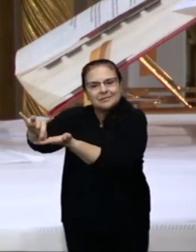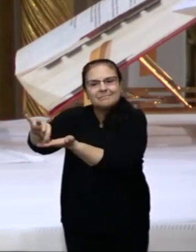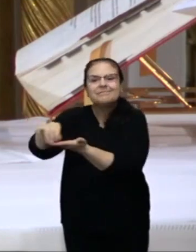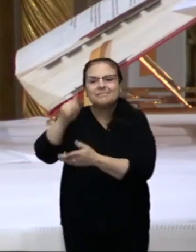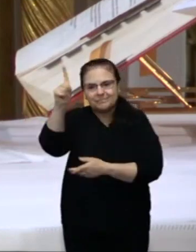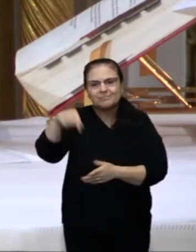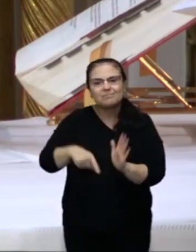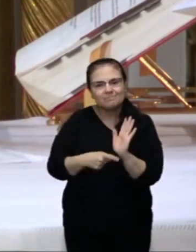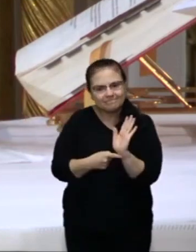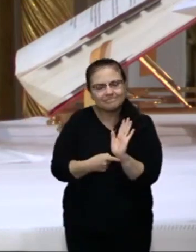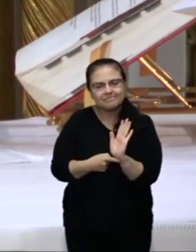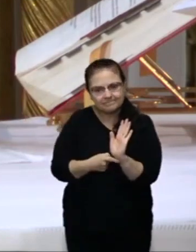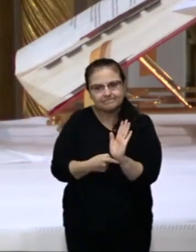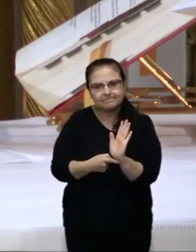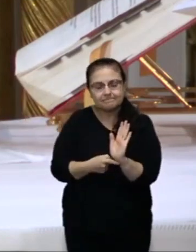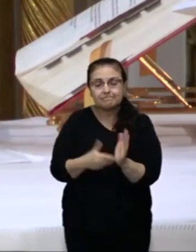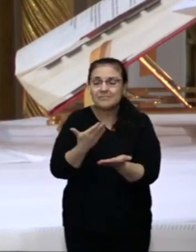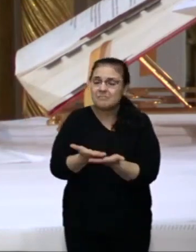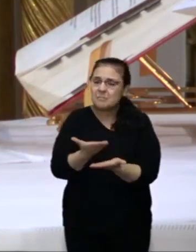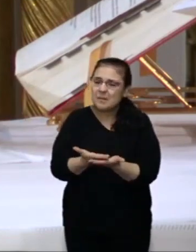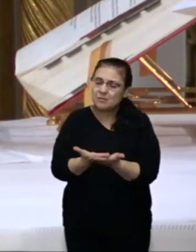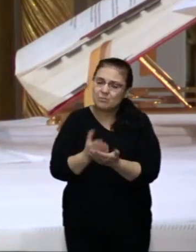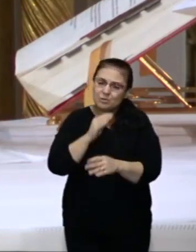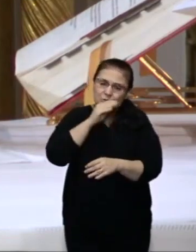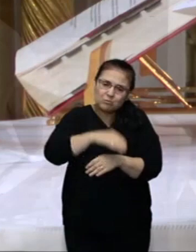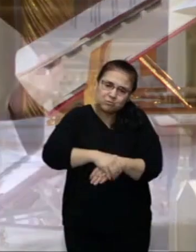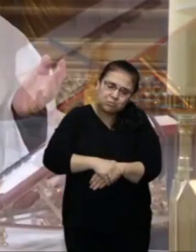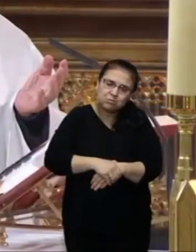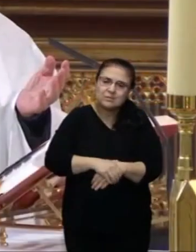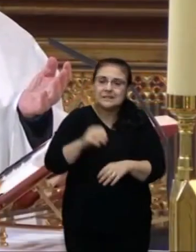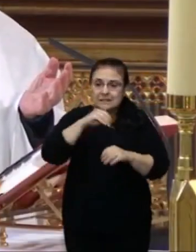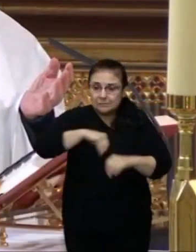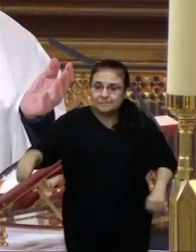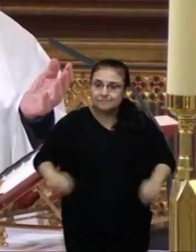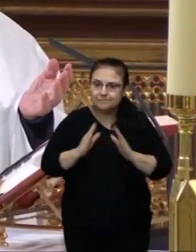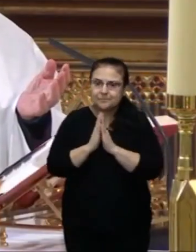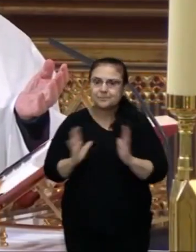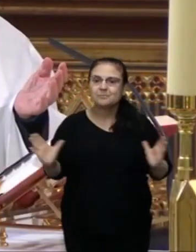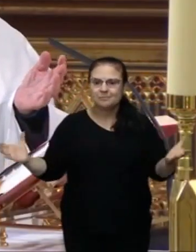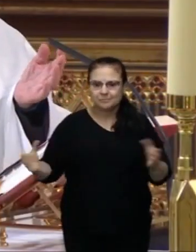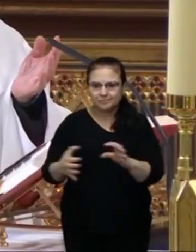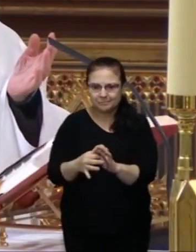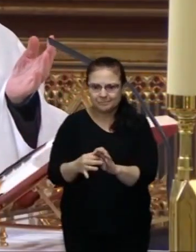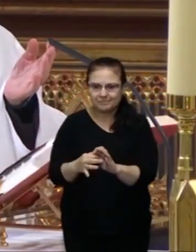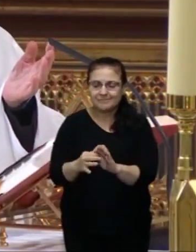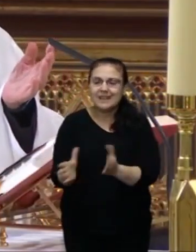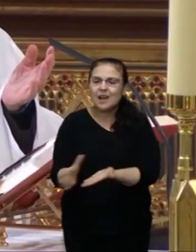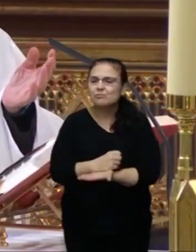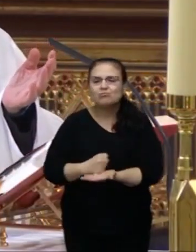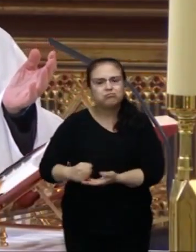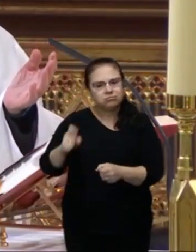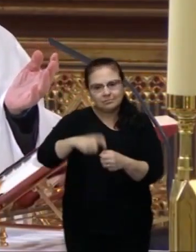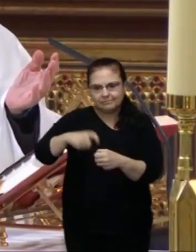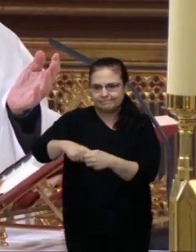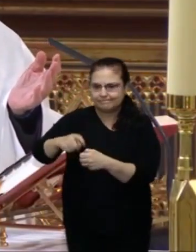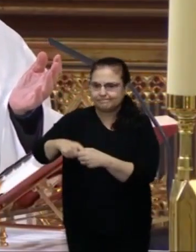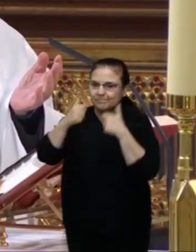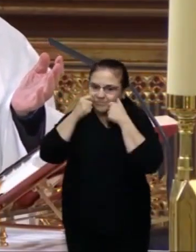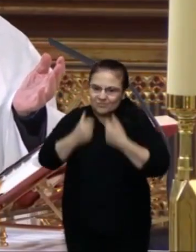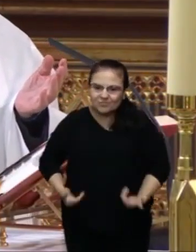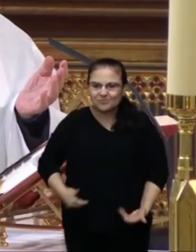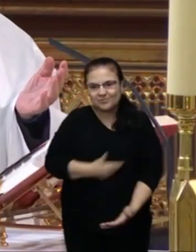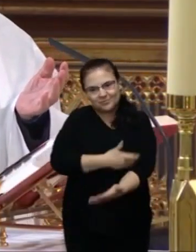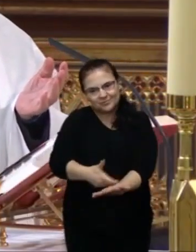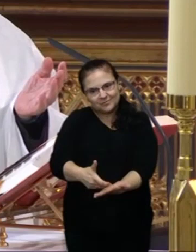presencia. Te pedimos humildemente que el Espíritu Santo congregue en la unidad a cuantos participamos del cuerpo y